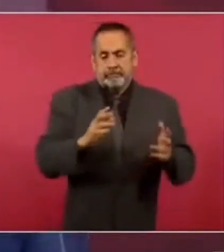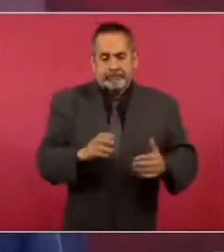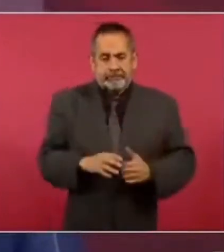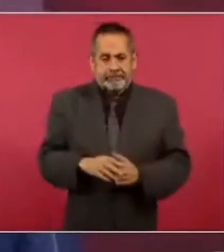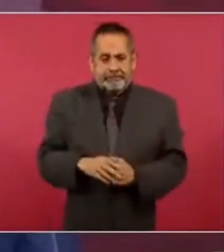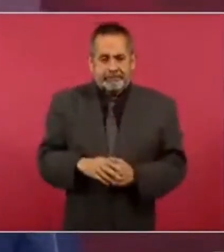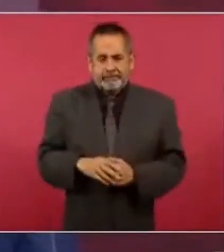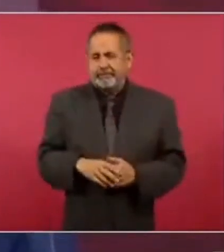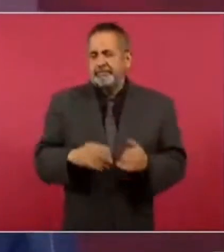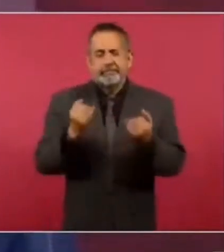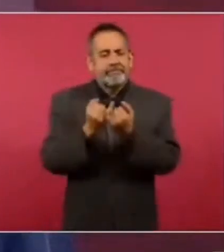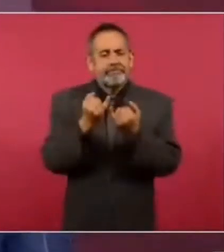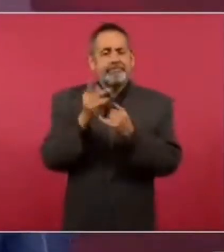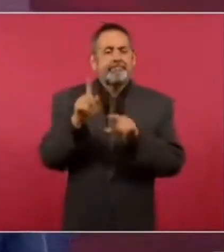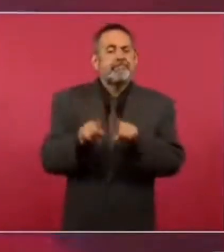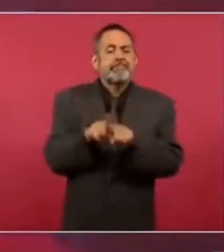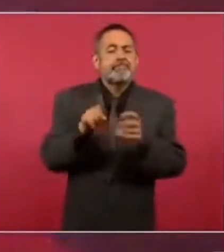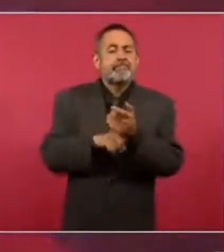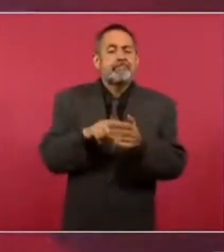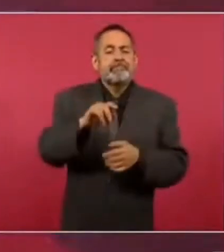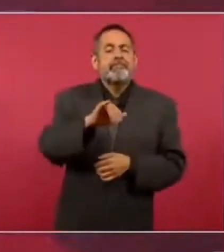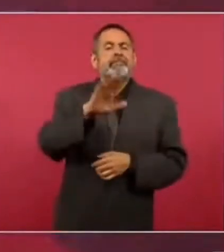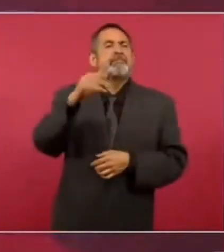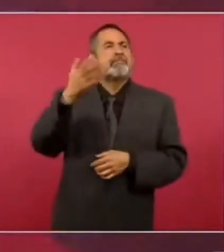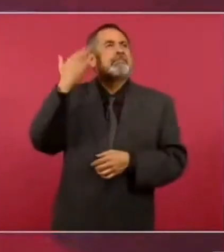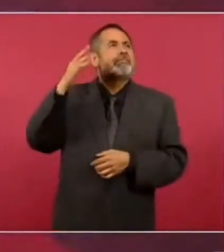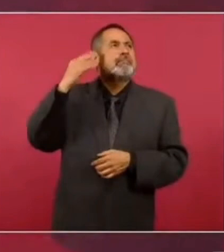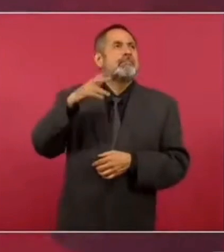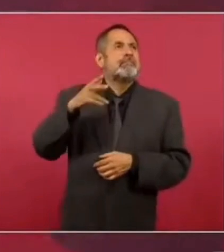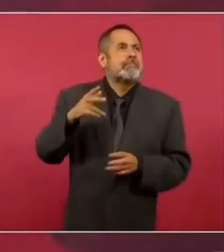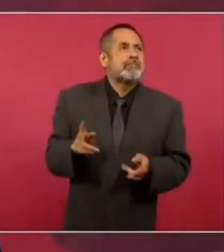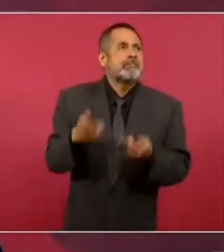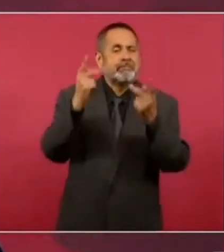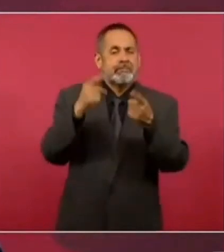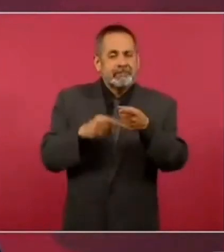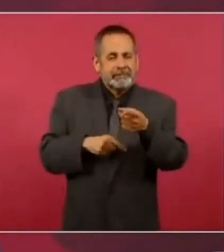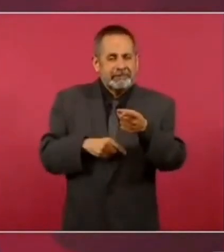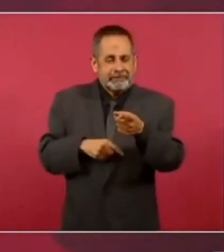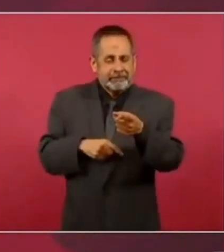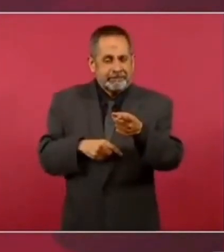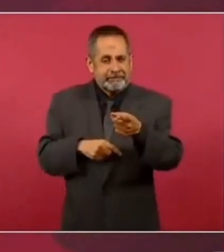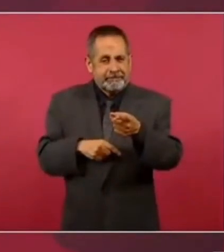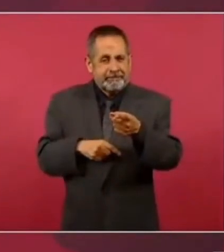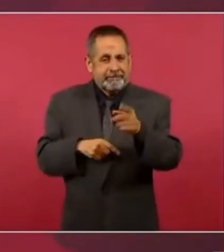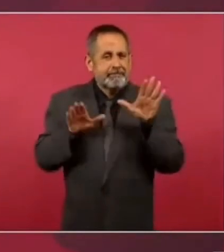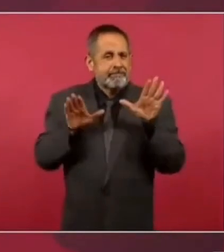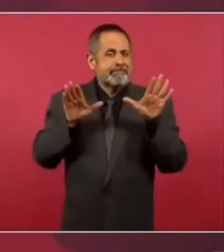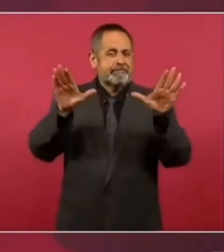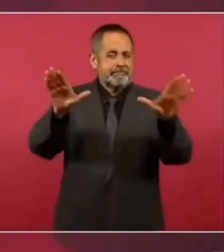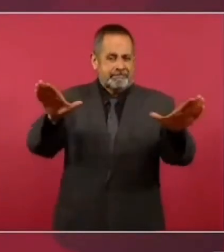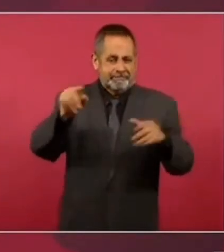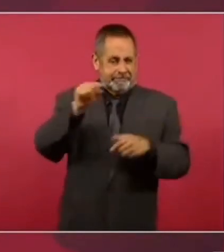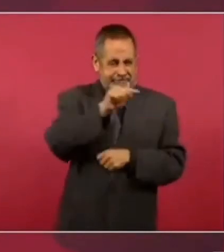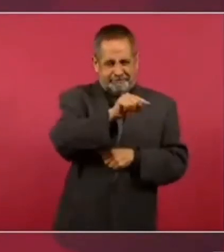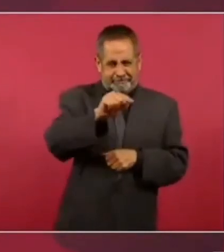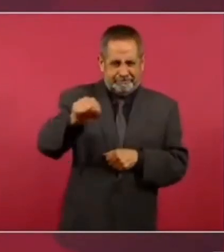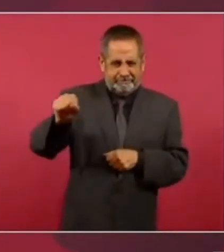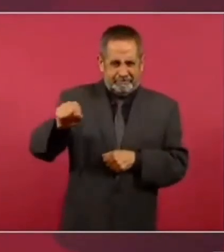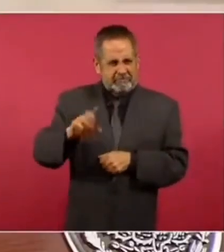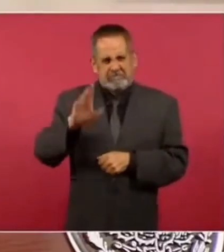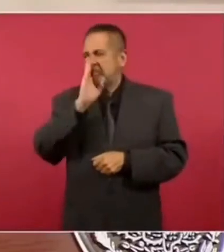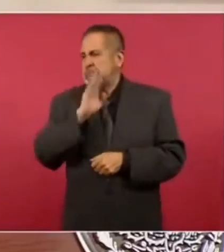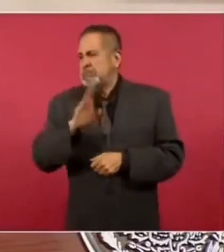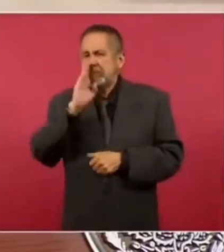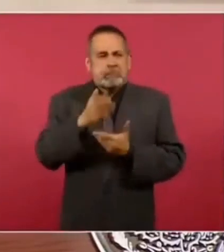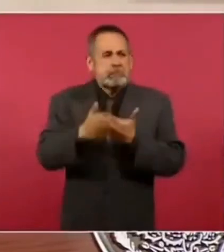como lo hicieron cuando iban a vender las líneas aéreas, que era muy malo